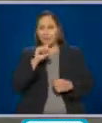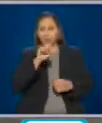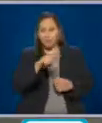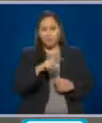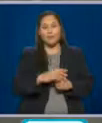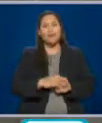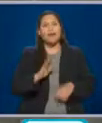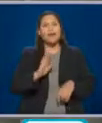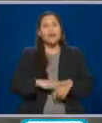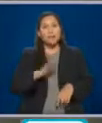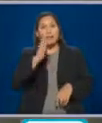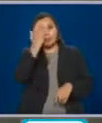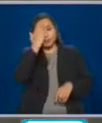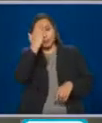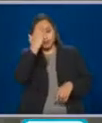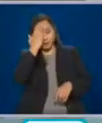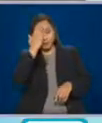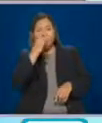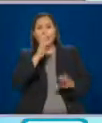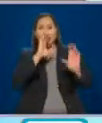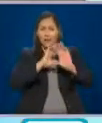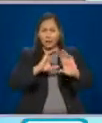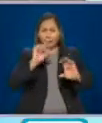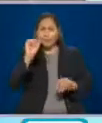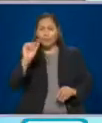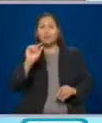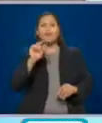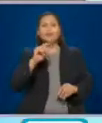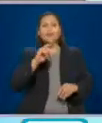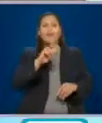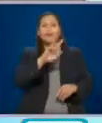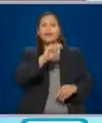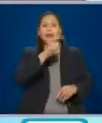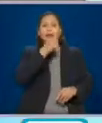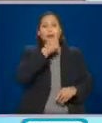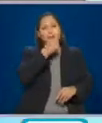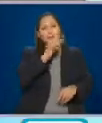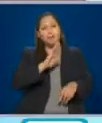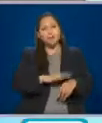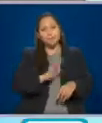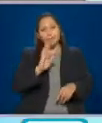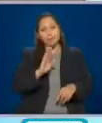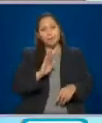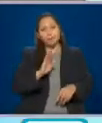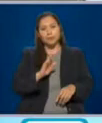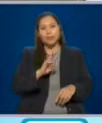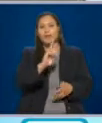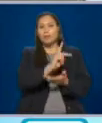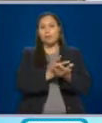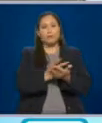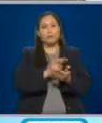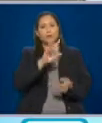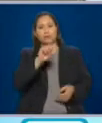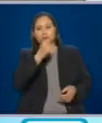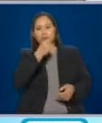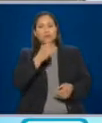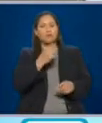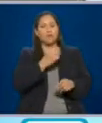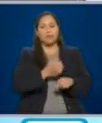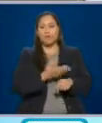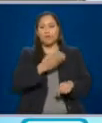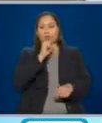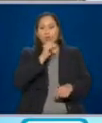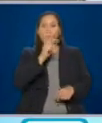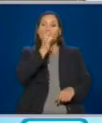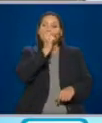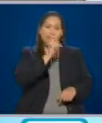más conocido, más que por sus canciones, por sus programas de Por lo que hizo en la televisión. tele, claro. Tuvo ¿no? programas muy buenos. Muy buenos. Tuvo Papá Soltero, que a mí